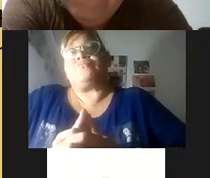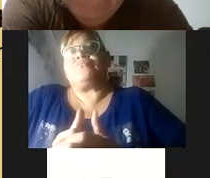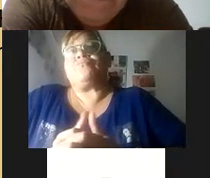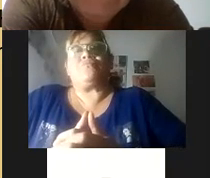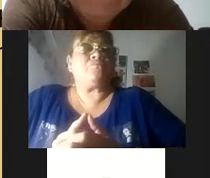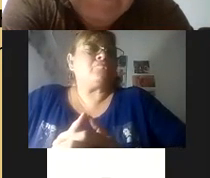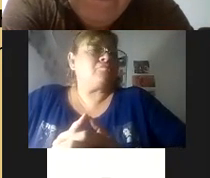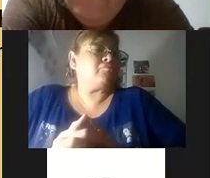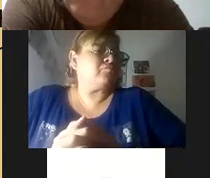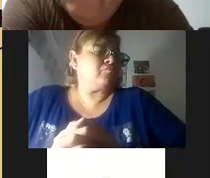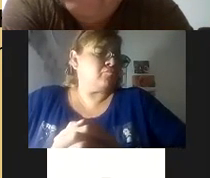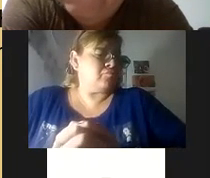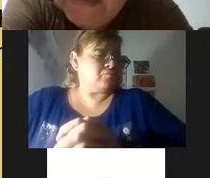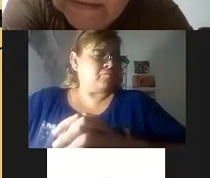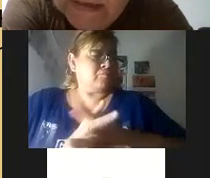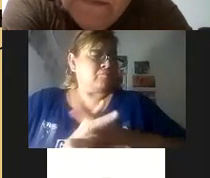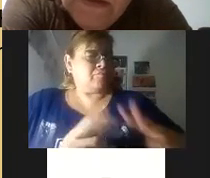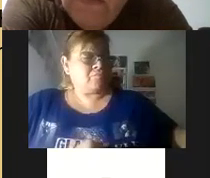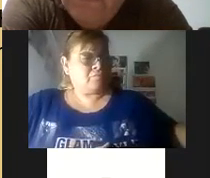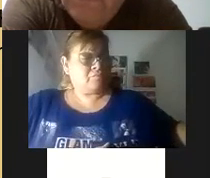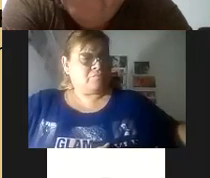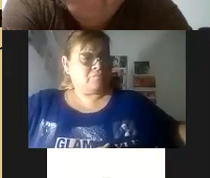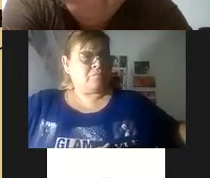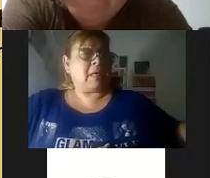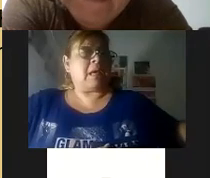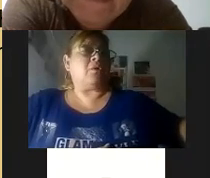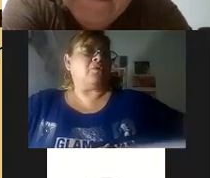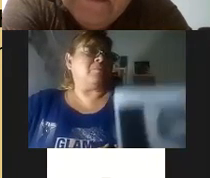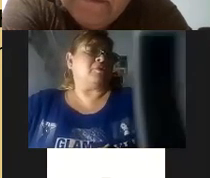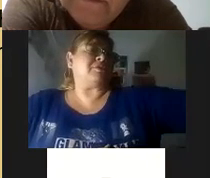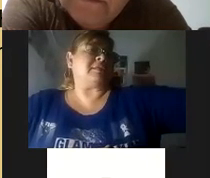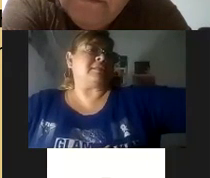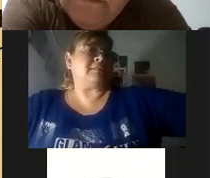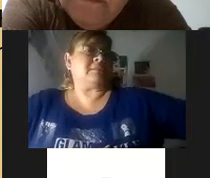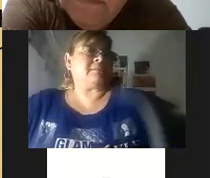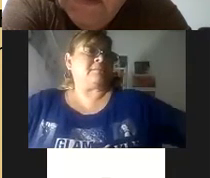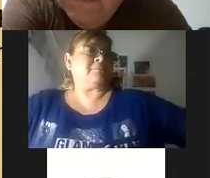Exactamente. Eso se llama homeostasis. O homeostasis.